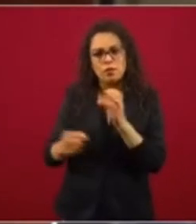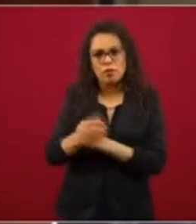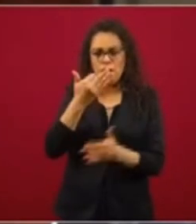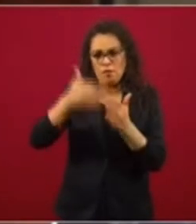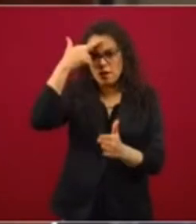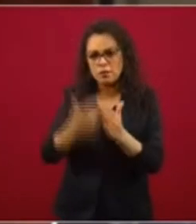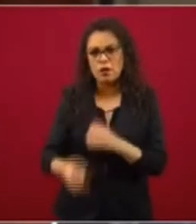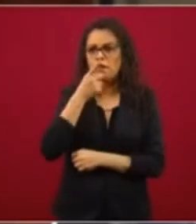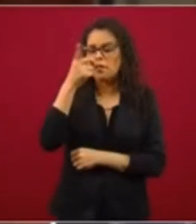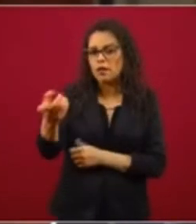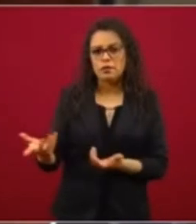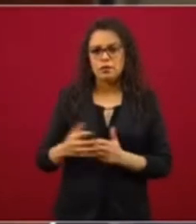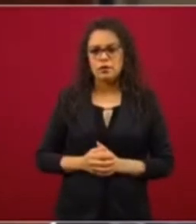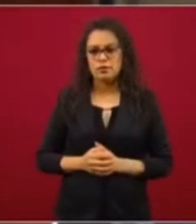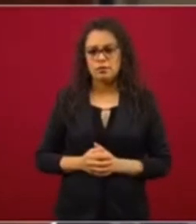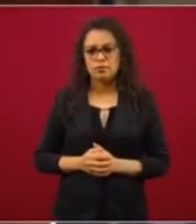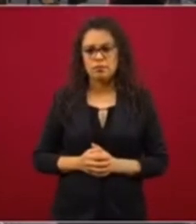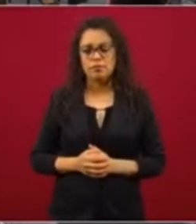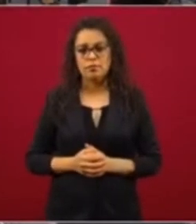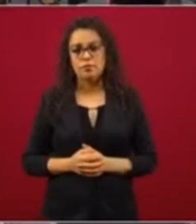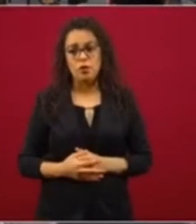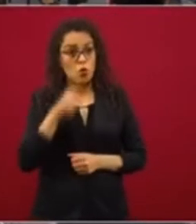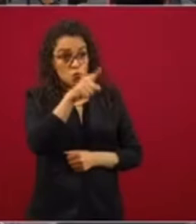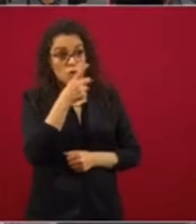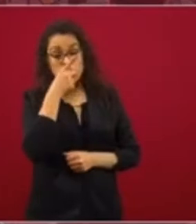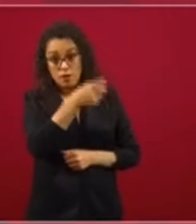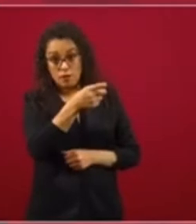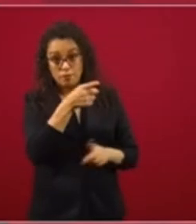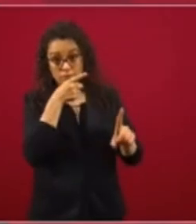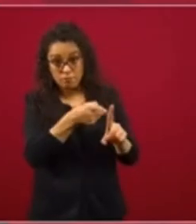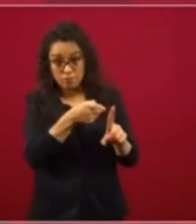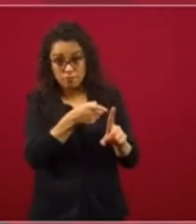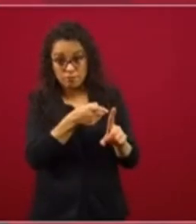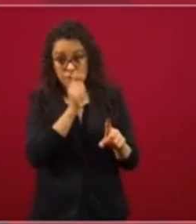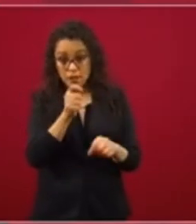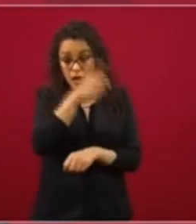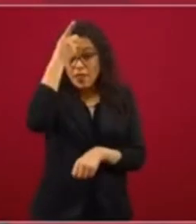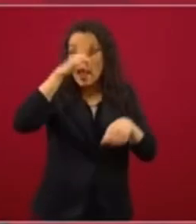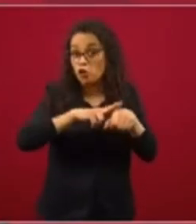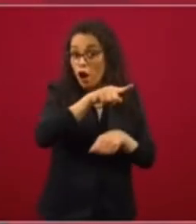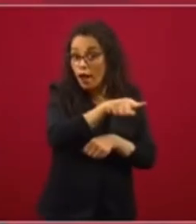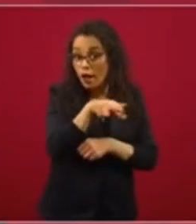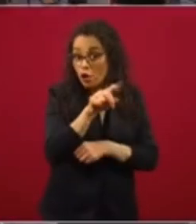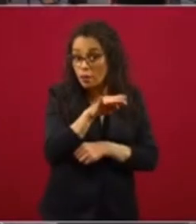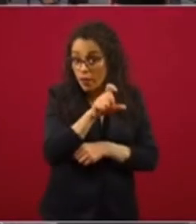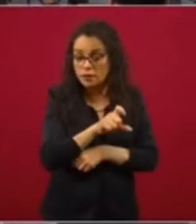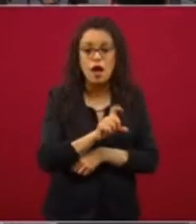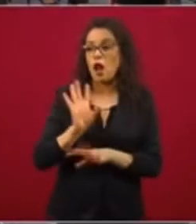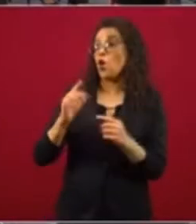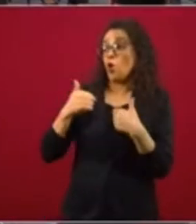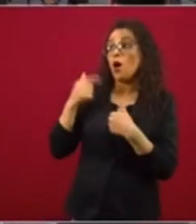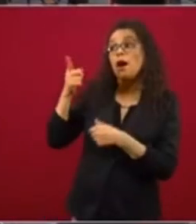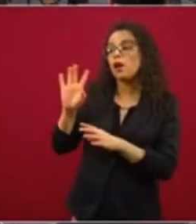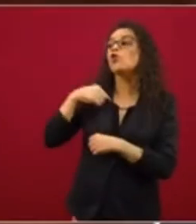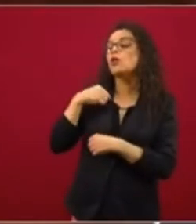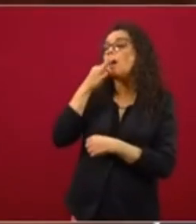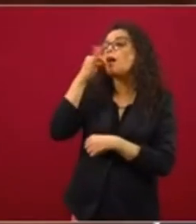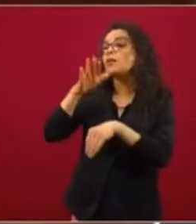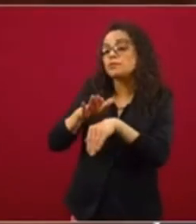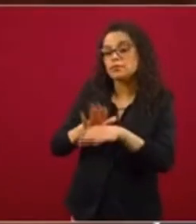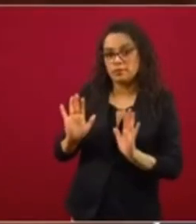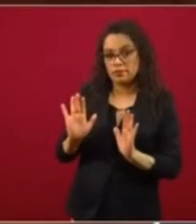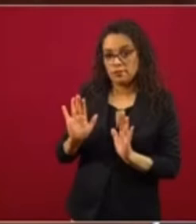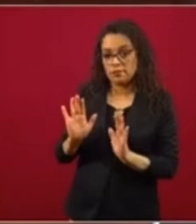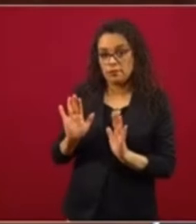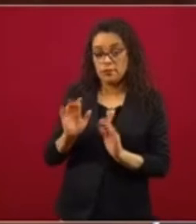ha acusado a personas hasta de violación. No sé, usted no le crea… lo estás acusando, o mejor dicho, estás cuestionando a la directora. Sí, bueno, no lo cuestiono. Yo soy el mensajero, como dice Carmen,